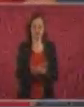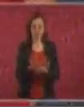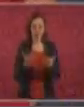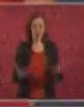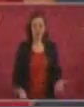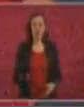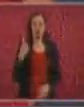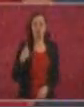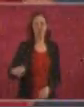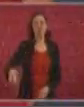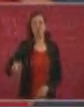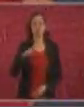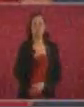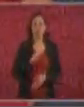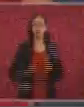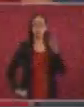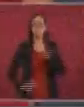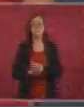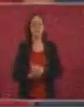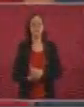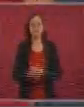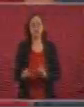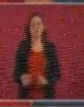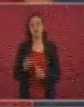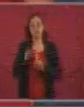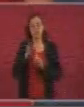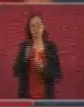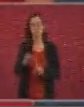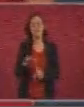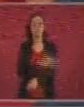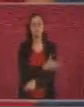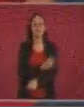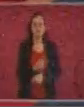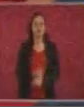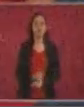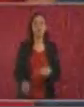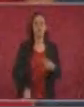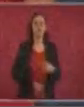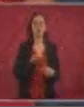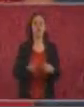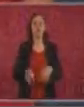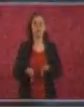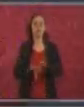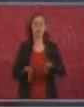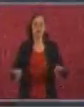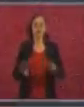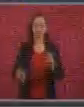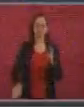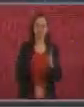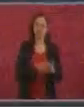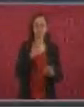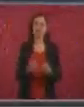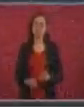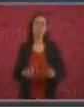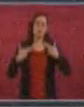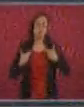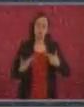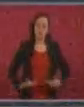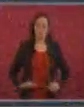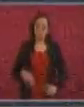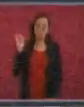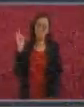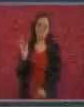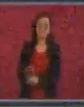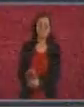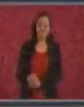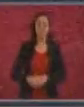tan seguras de que le sean favorables como lo está viendo hasta este momento. Por lo pronto, para meterle ruido, para mantenerse en la cuestión de